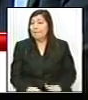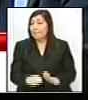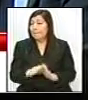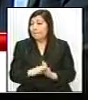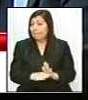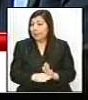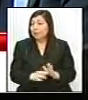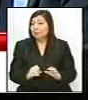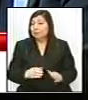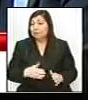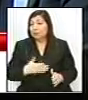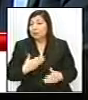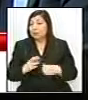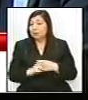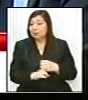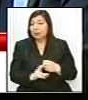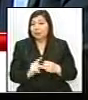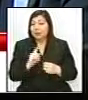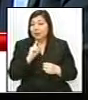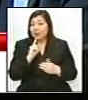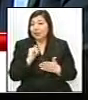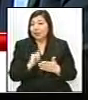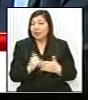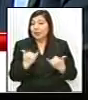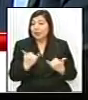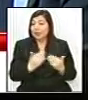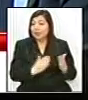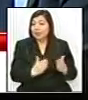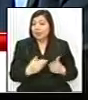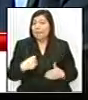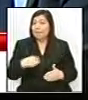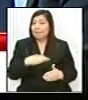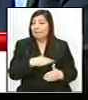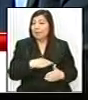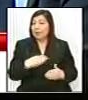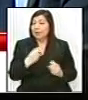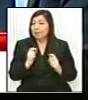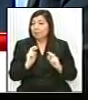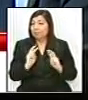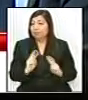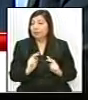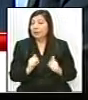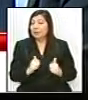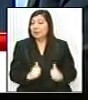menos posibilidades del país, lo es. Y en esa medida creo que el Ministerio está enfocando bien